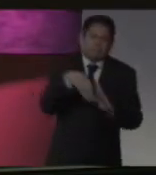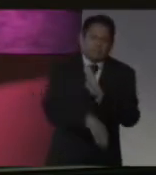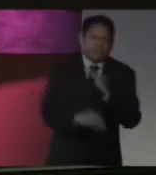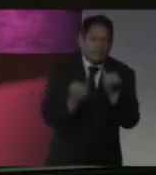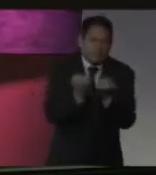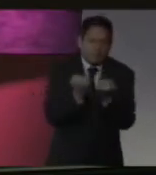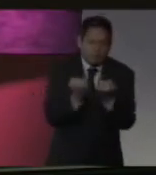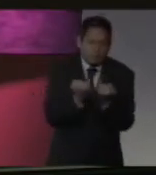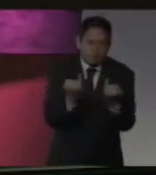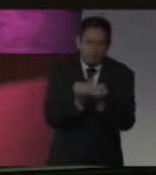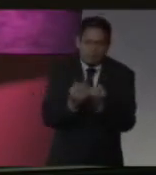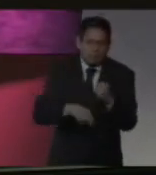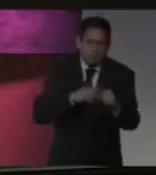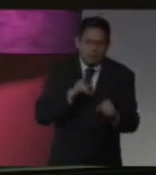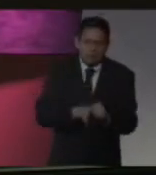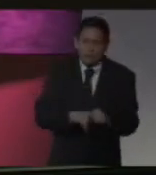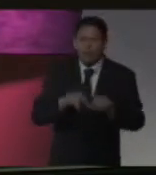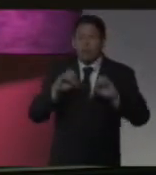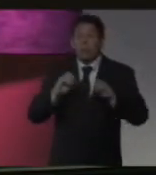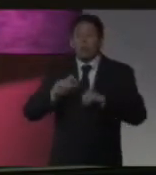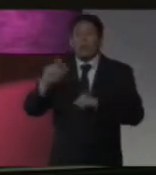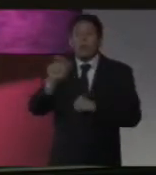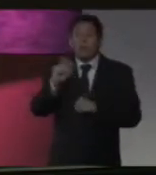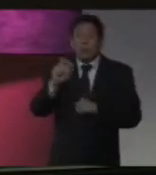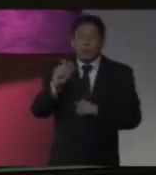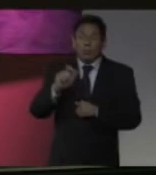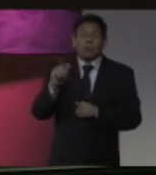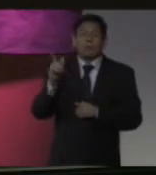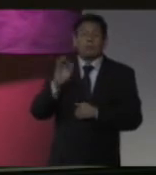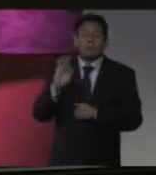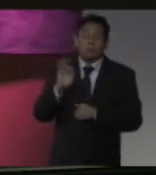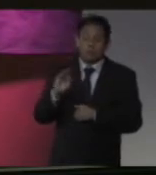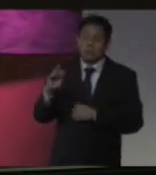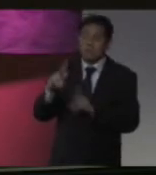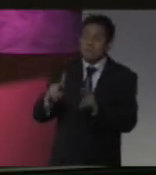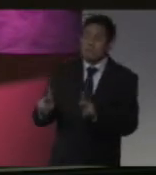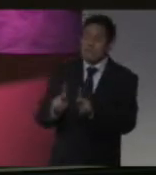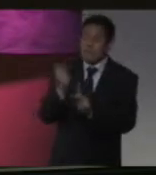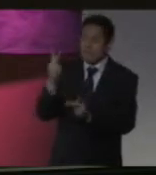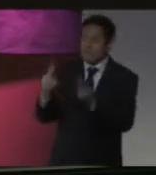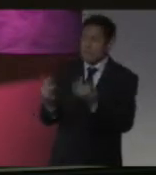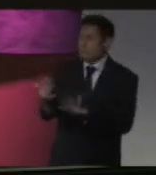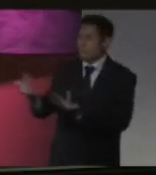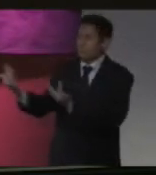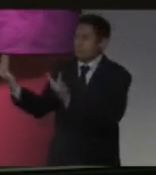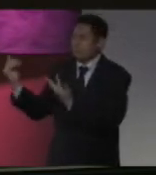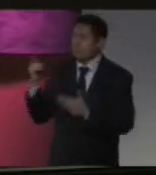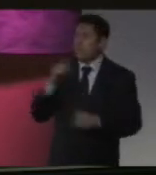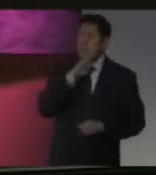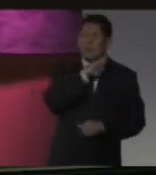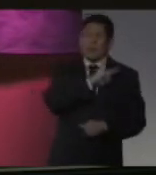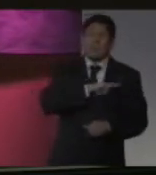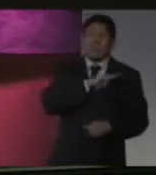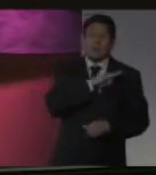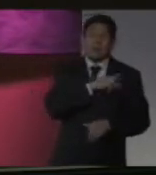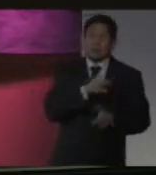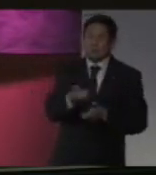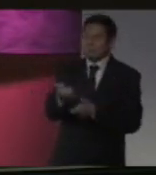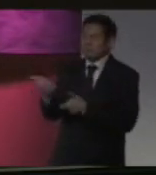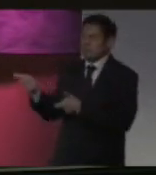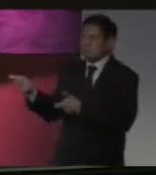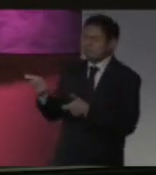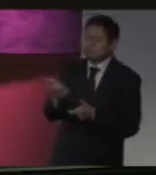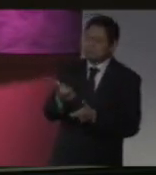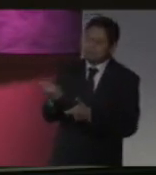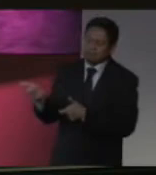ciudades. Cuando se están regando con pesticidas productos de la